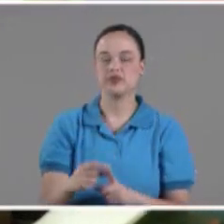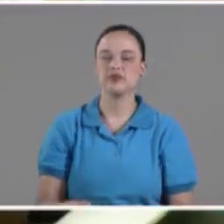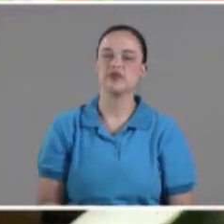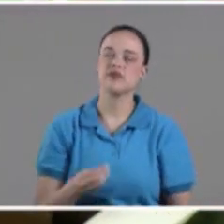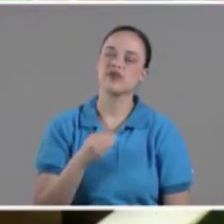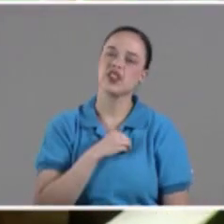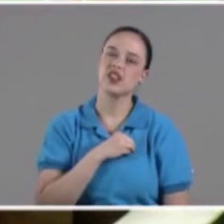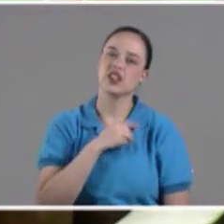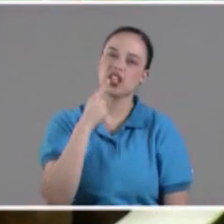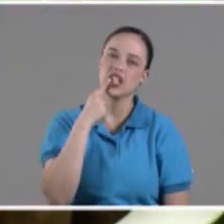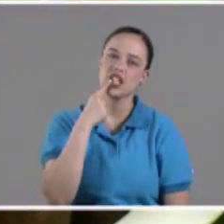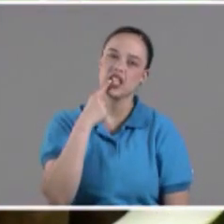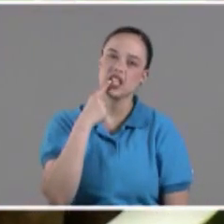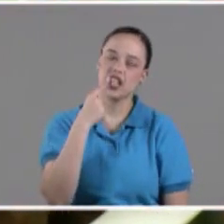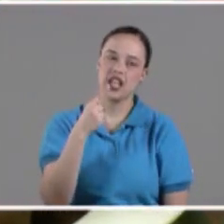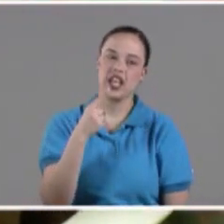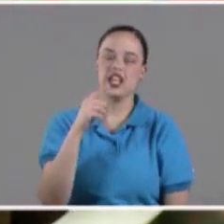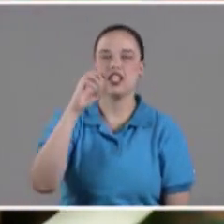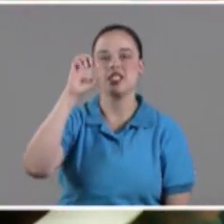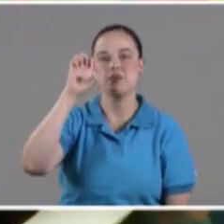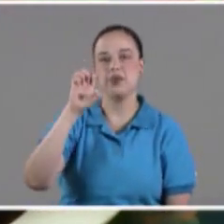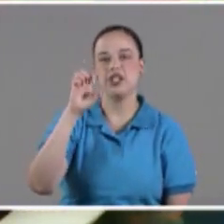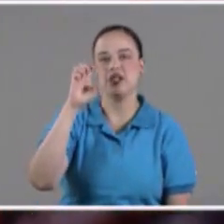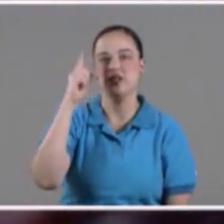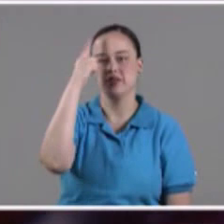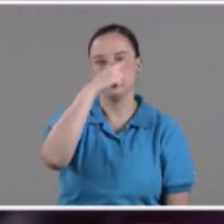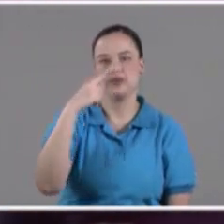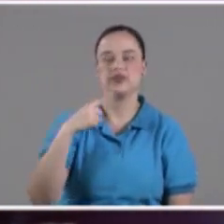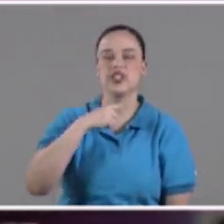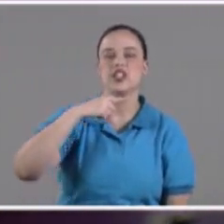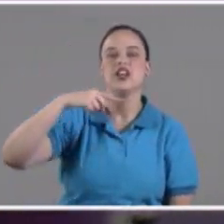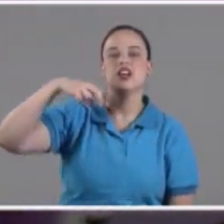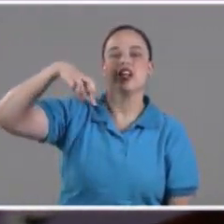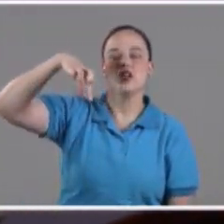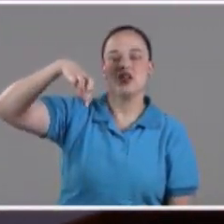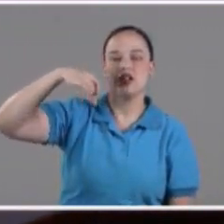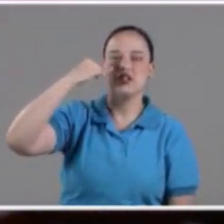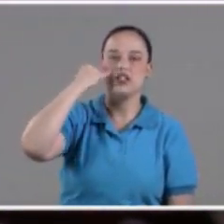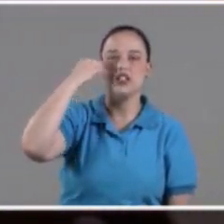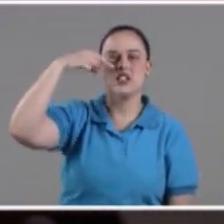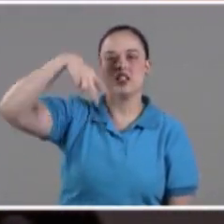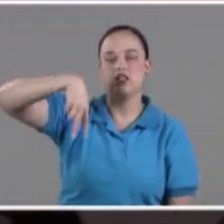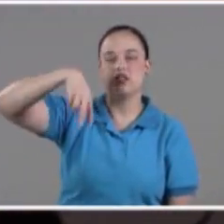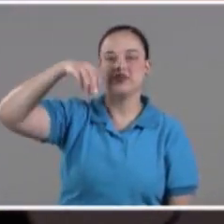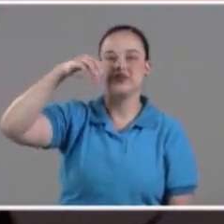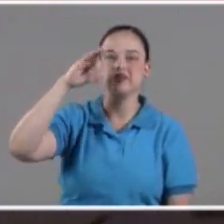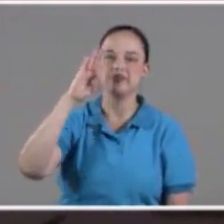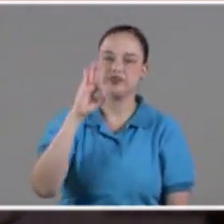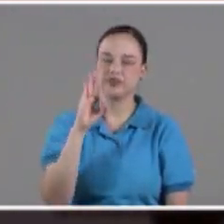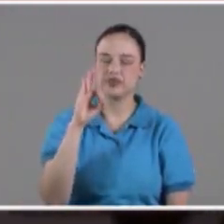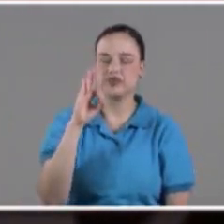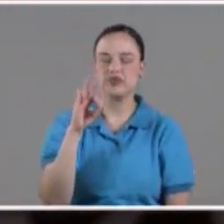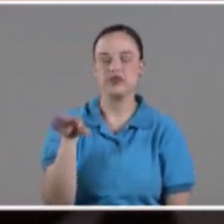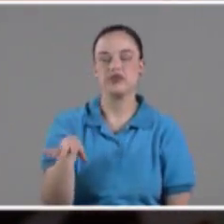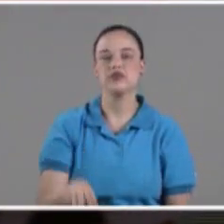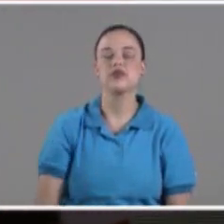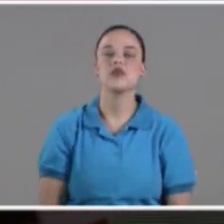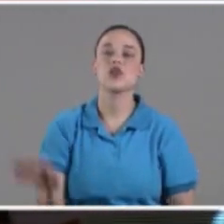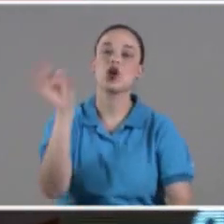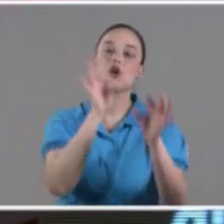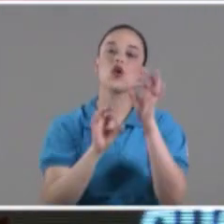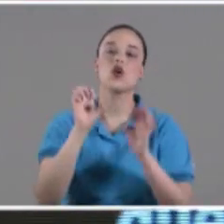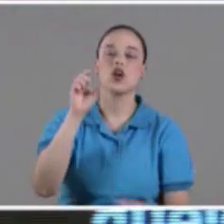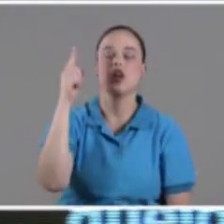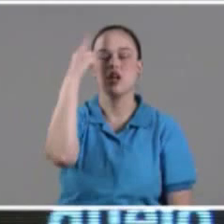que quiere decir Espino o espina Entonces esto